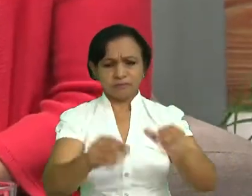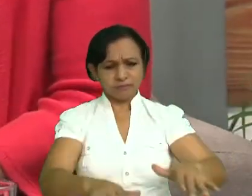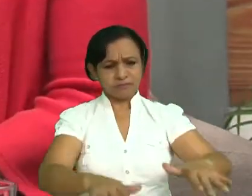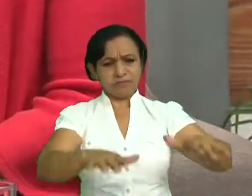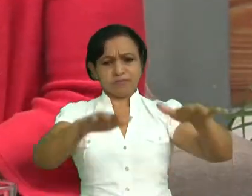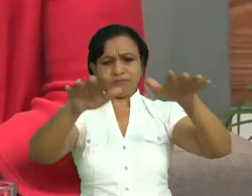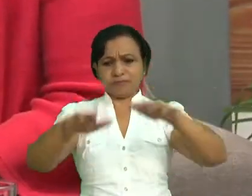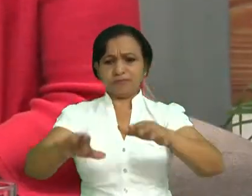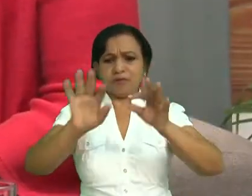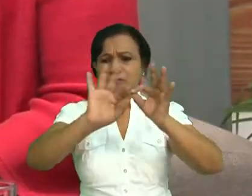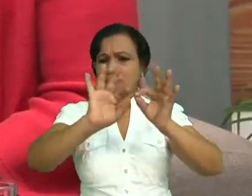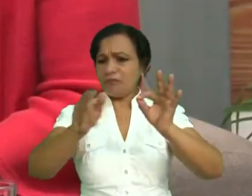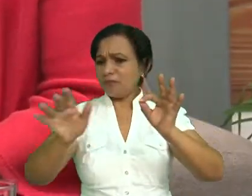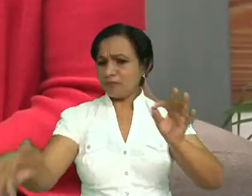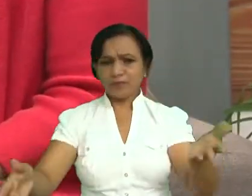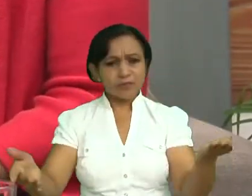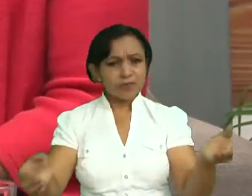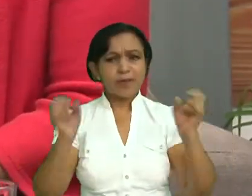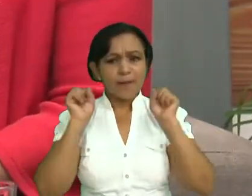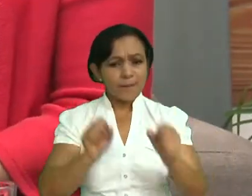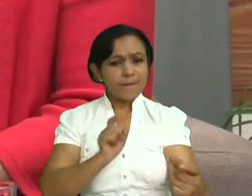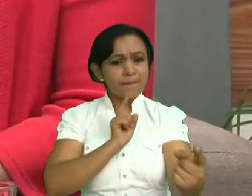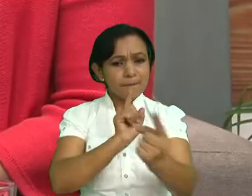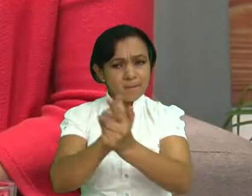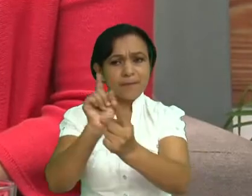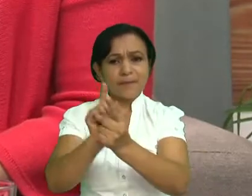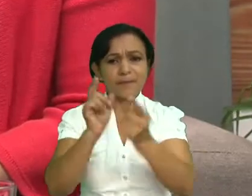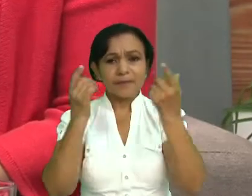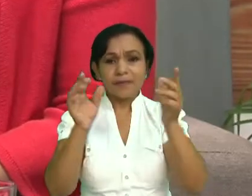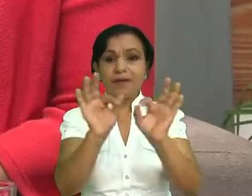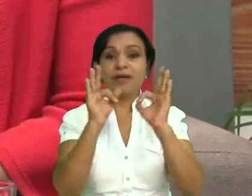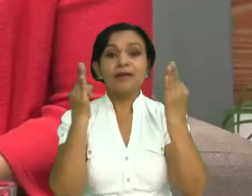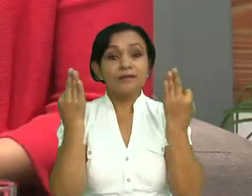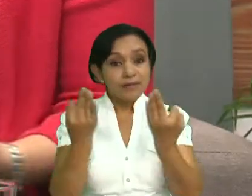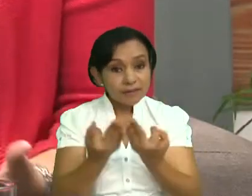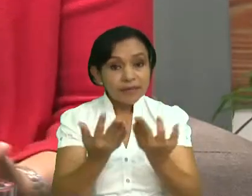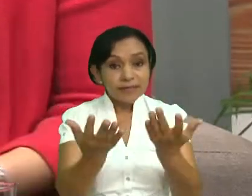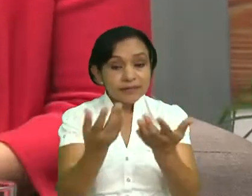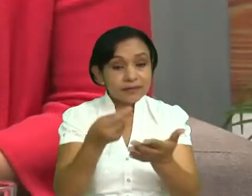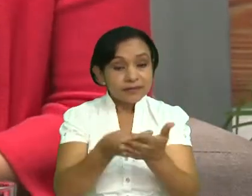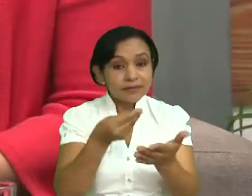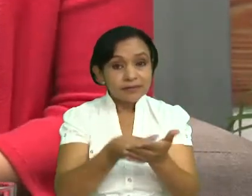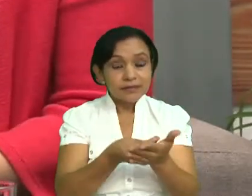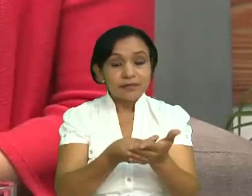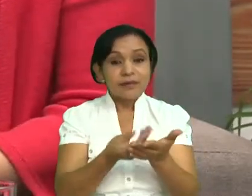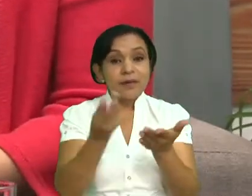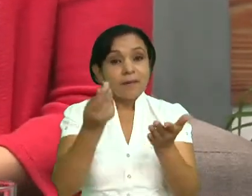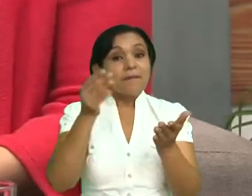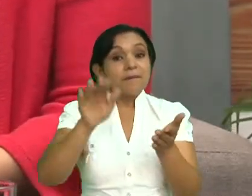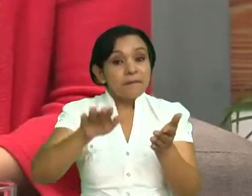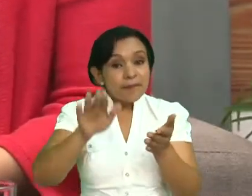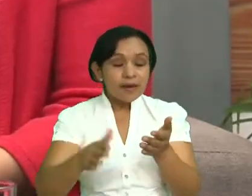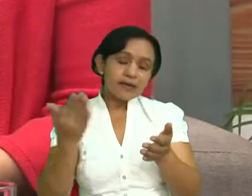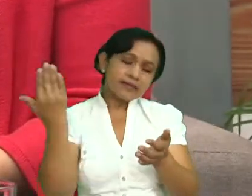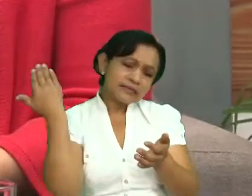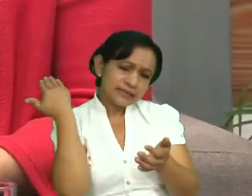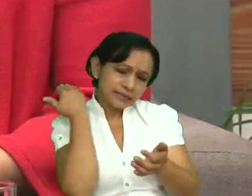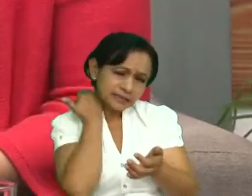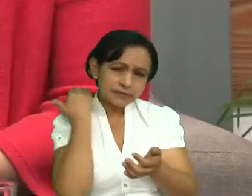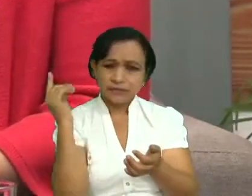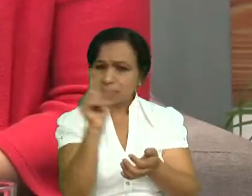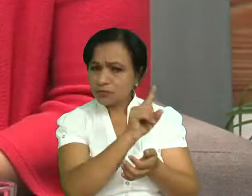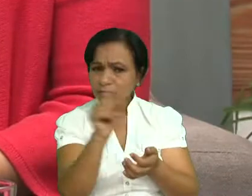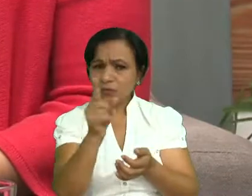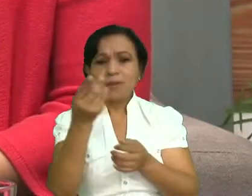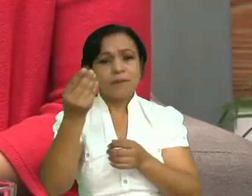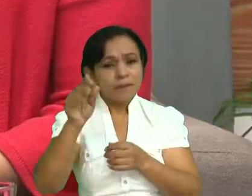fruta, ahí pueden encontrar todos los productos que las familias requieren en sus hogares y a precios favorables, porque hay permanentemente,